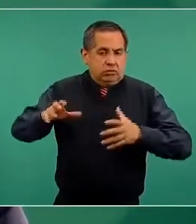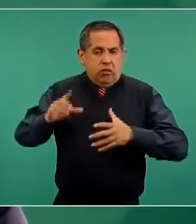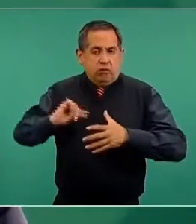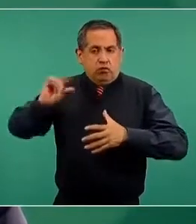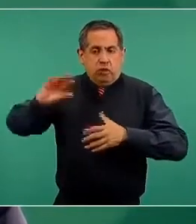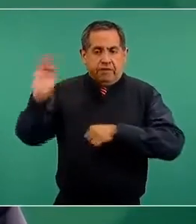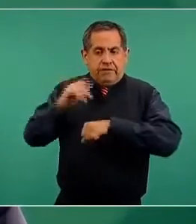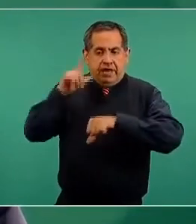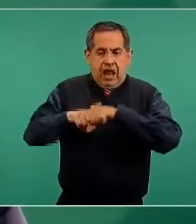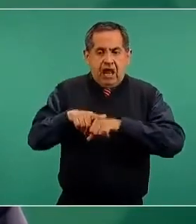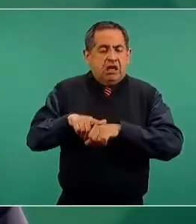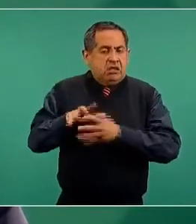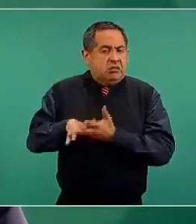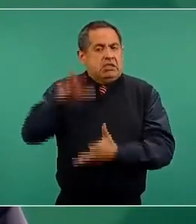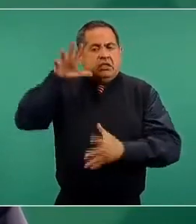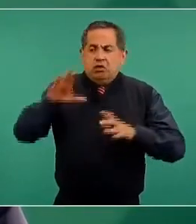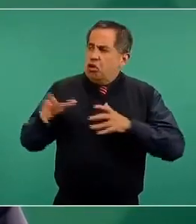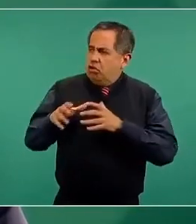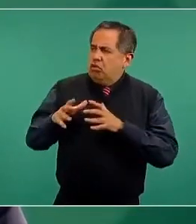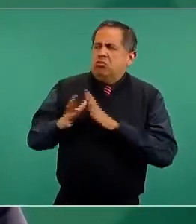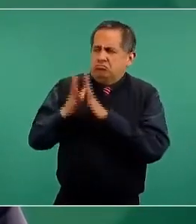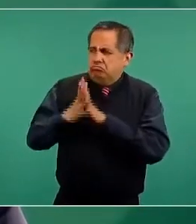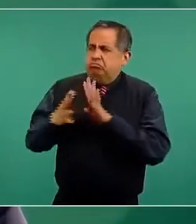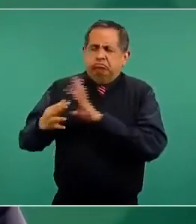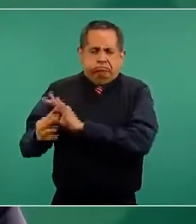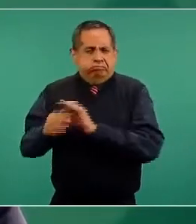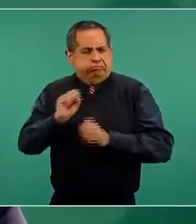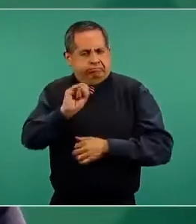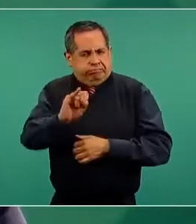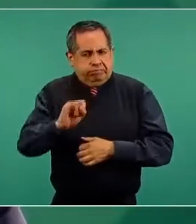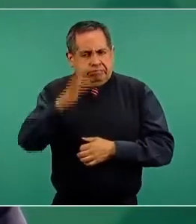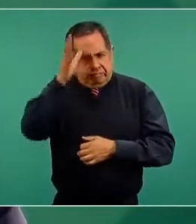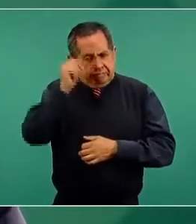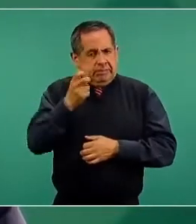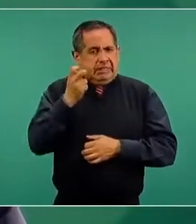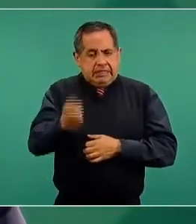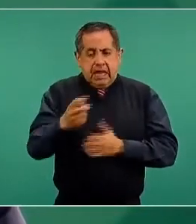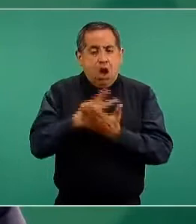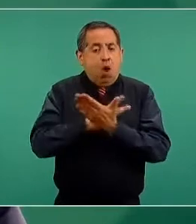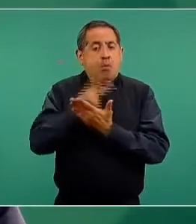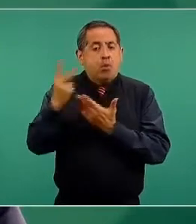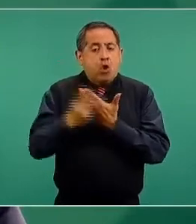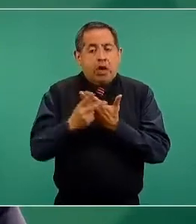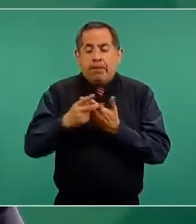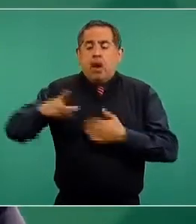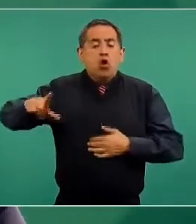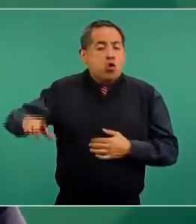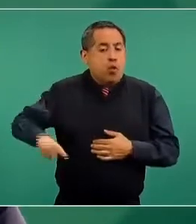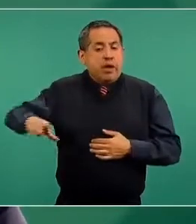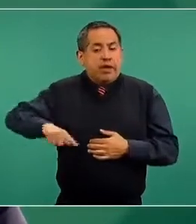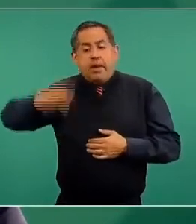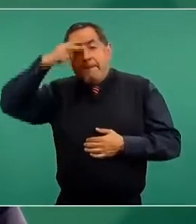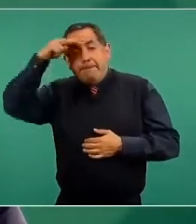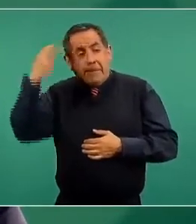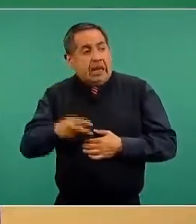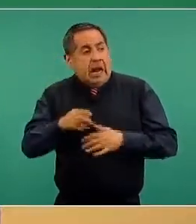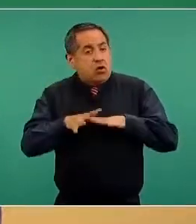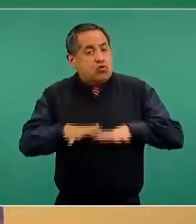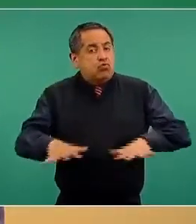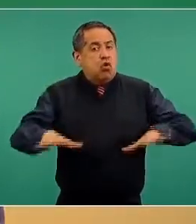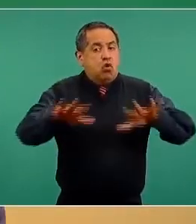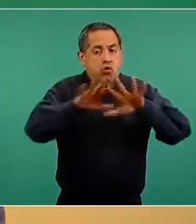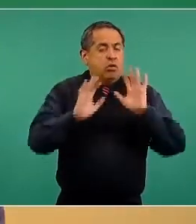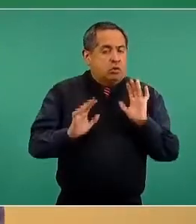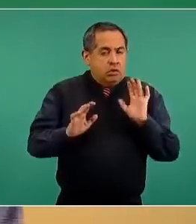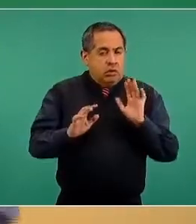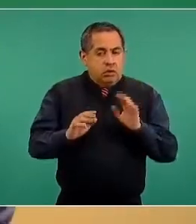funcionarios federales, de participar, esto es un programa del Estado, del gobierno mexicano, se paga